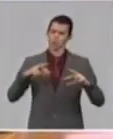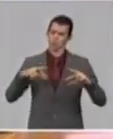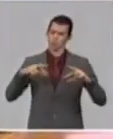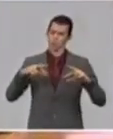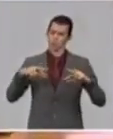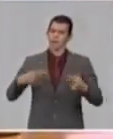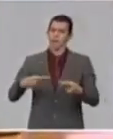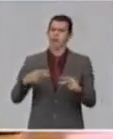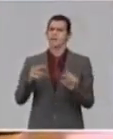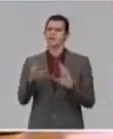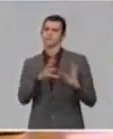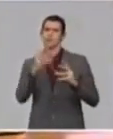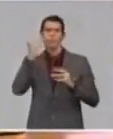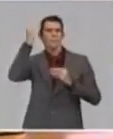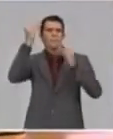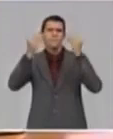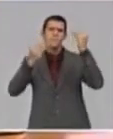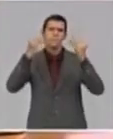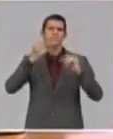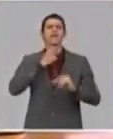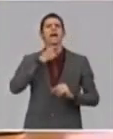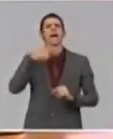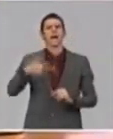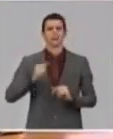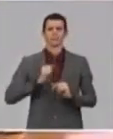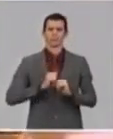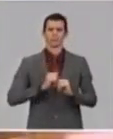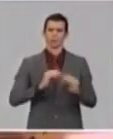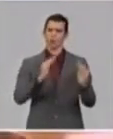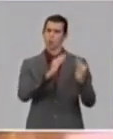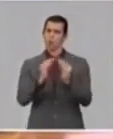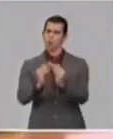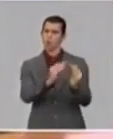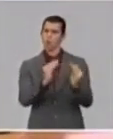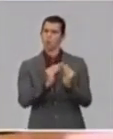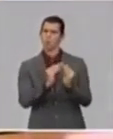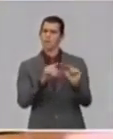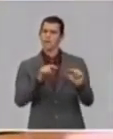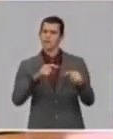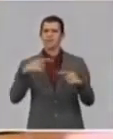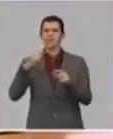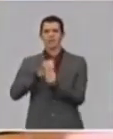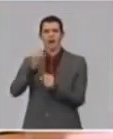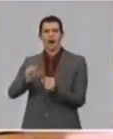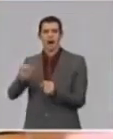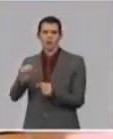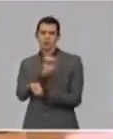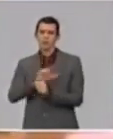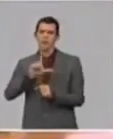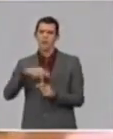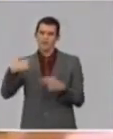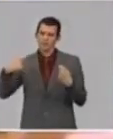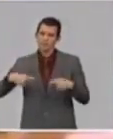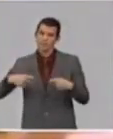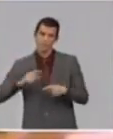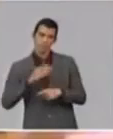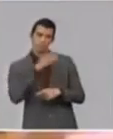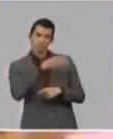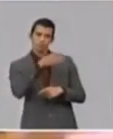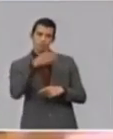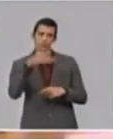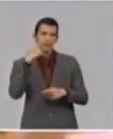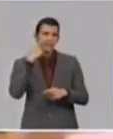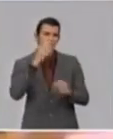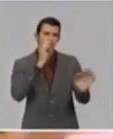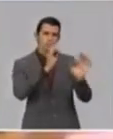trabajador social que atiende esa comunidad. Y dentro de esos núcleos vulnerables, nosotros estamos priorizando a los ancianos que viven solos, eso